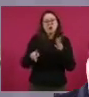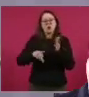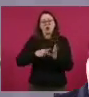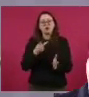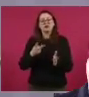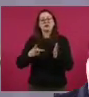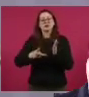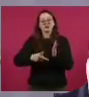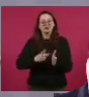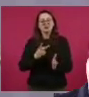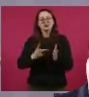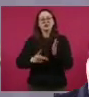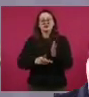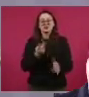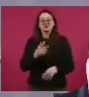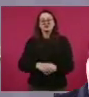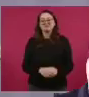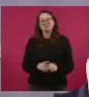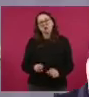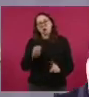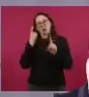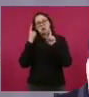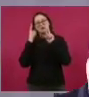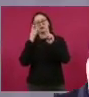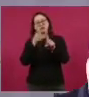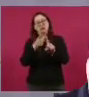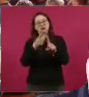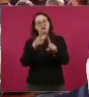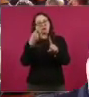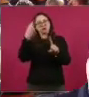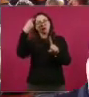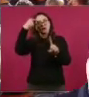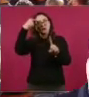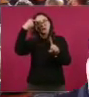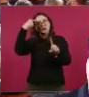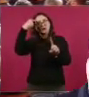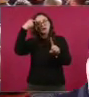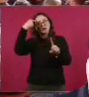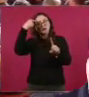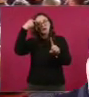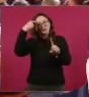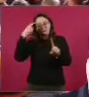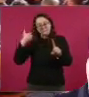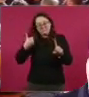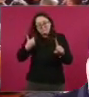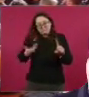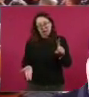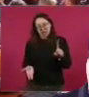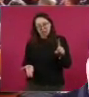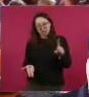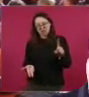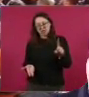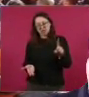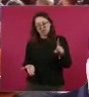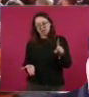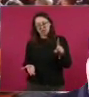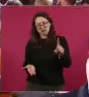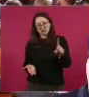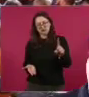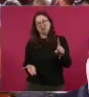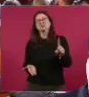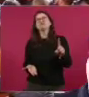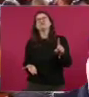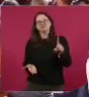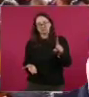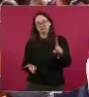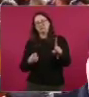Caminar hacia qué, entonces pasa por aquí. El propósito, ¿para qué estamos? Y ya que está